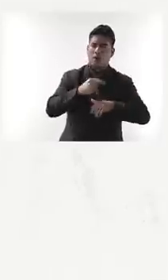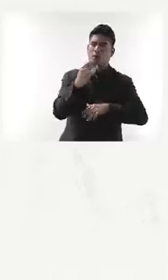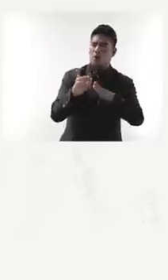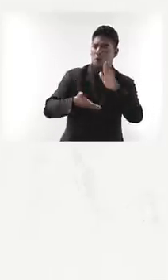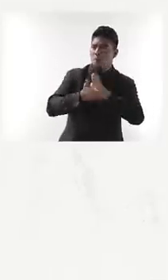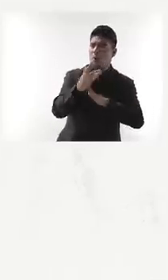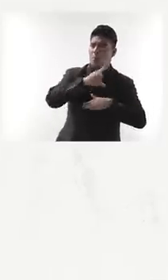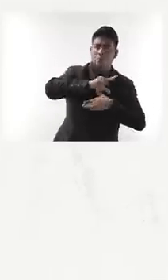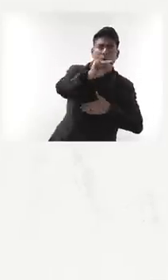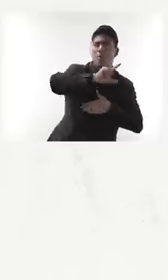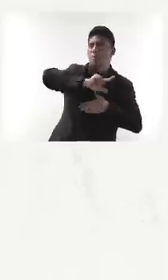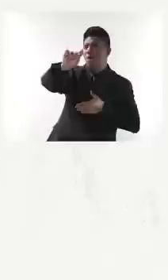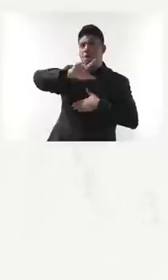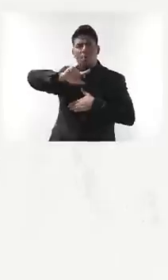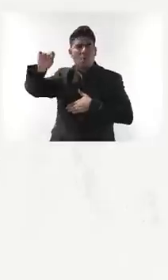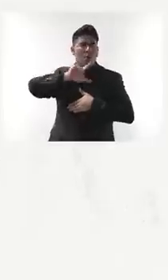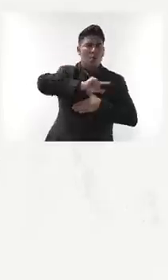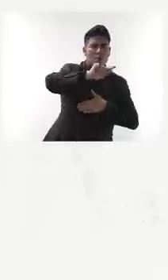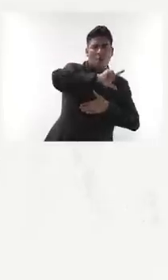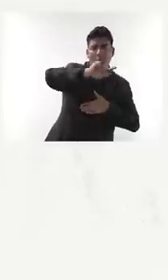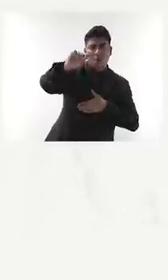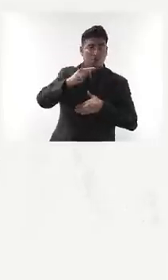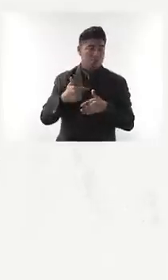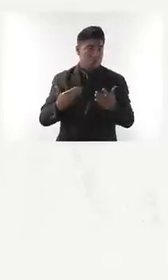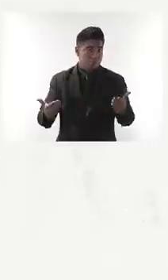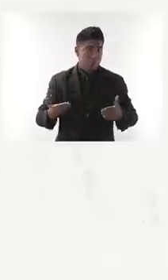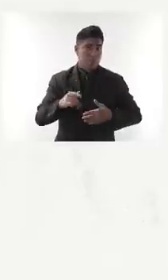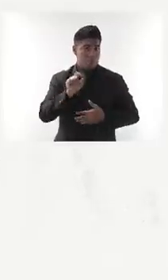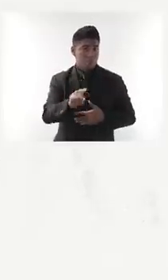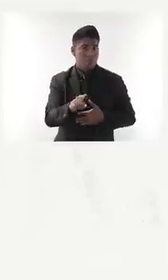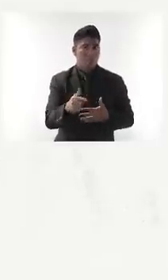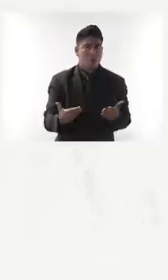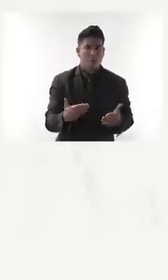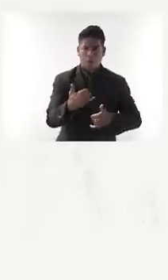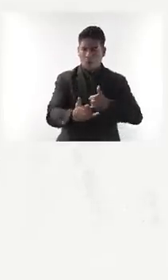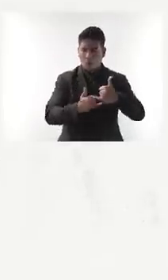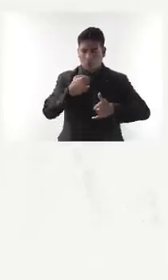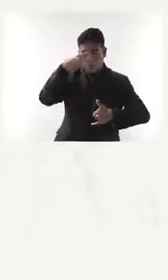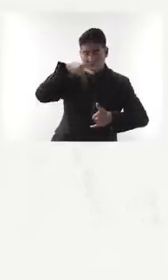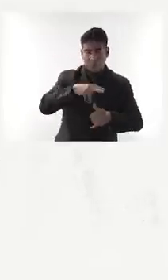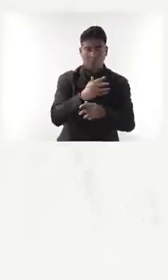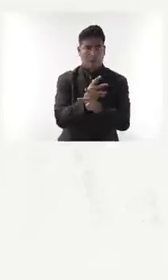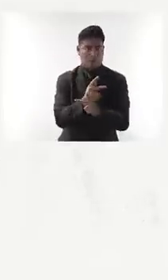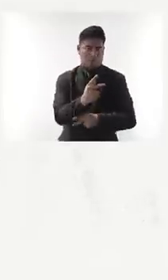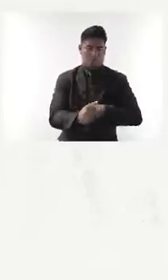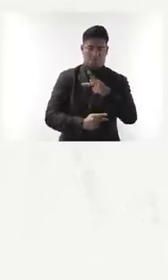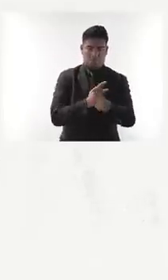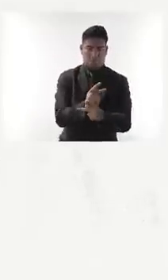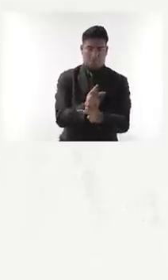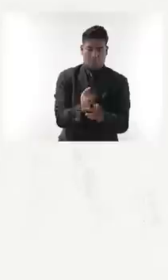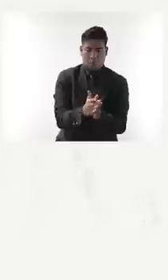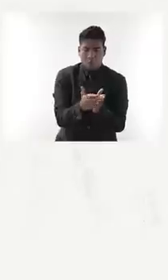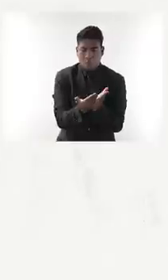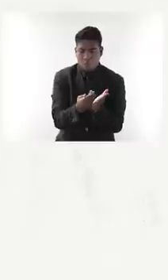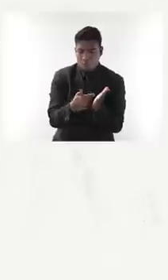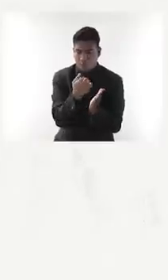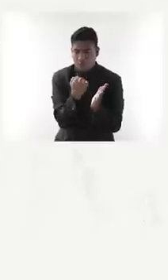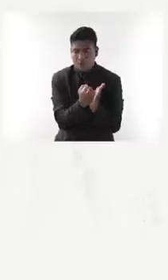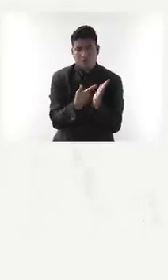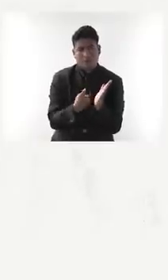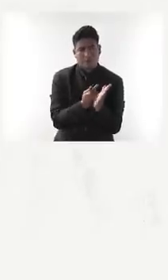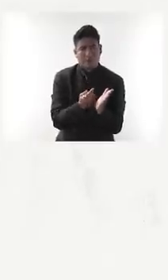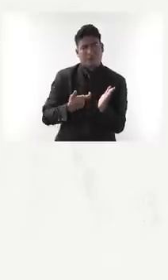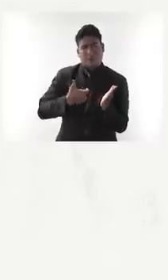más años obtener un pasaporte comunitario. ¿Por qué no trabajar con las autoridades europeas para que nos traten